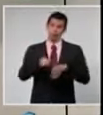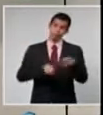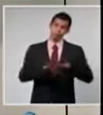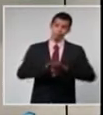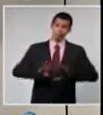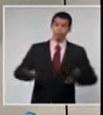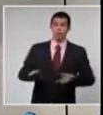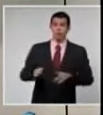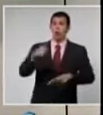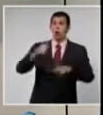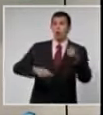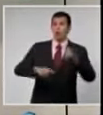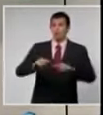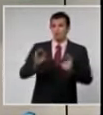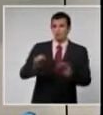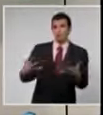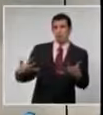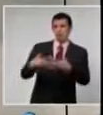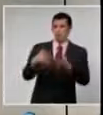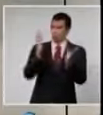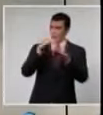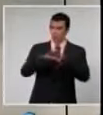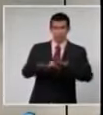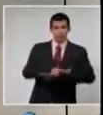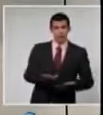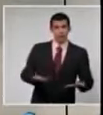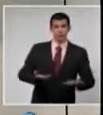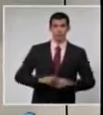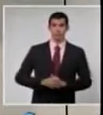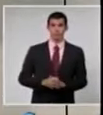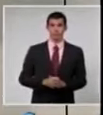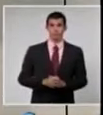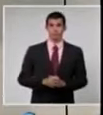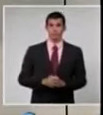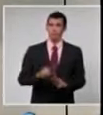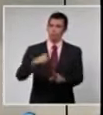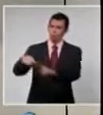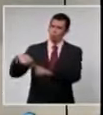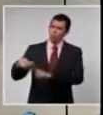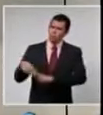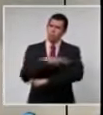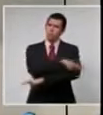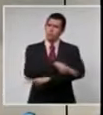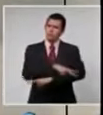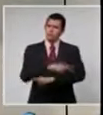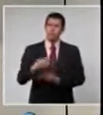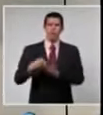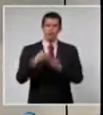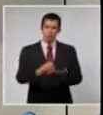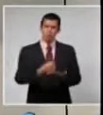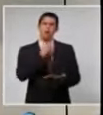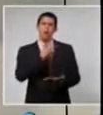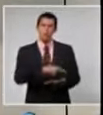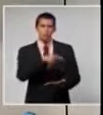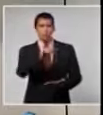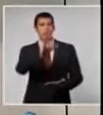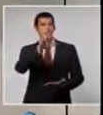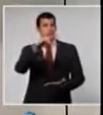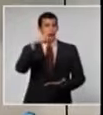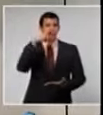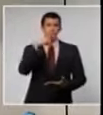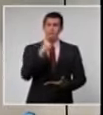Unidos. Mientras, Rusia y China, los otros dos firmantes, apoyaron también esta postura. Pero ahora, para rematar, Washington puso todas